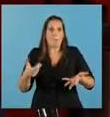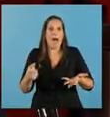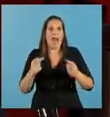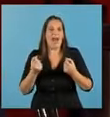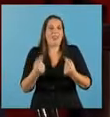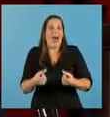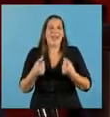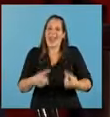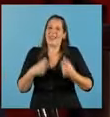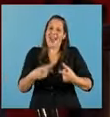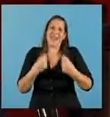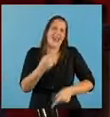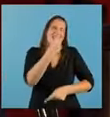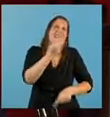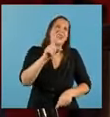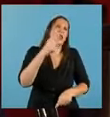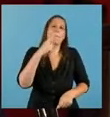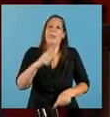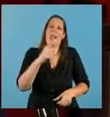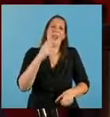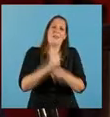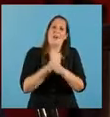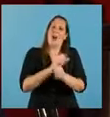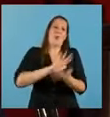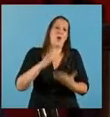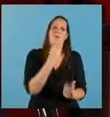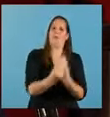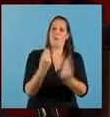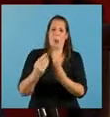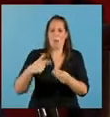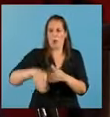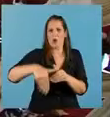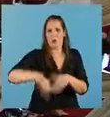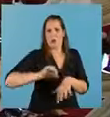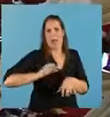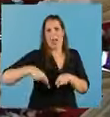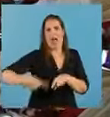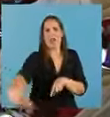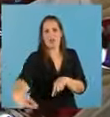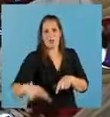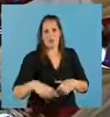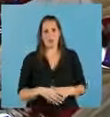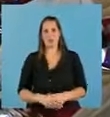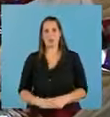de miles de empleos directos e indirectos en los próximos años.